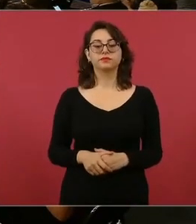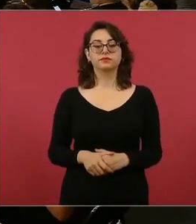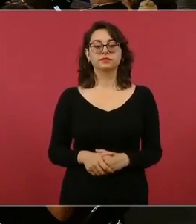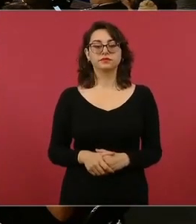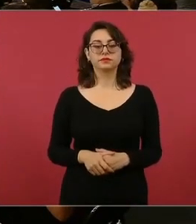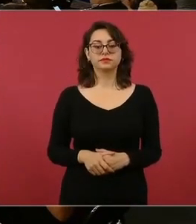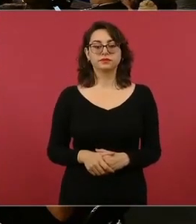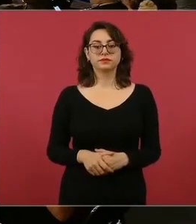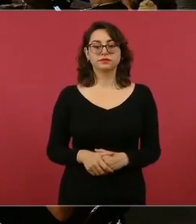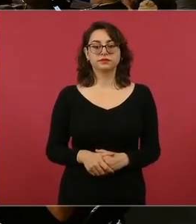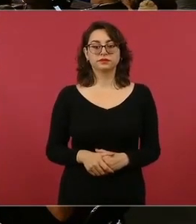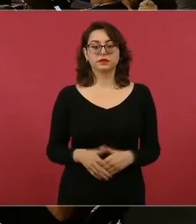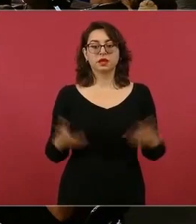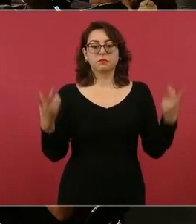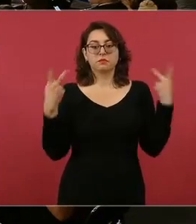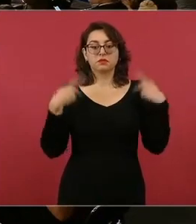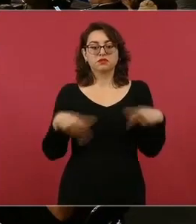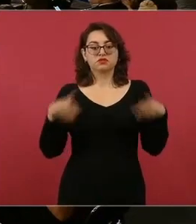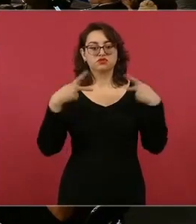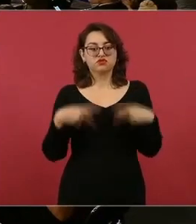el desempleo